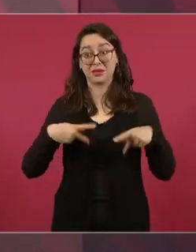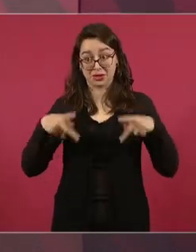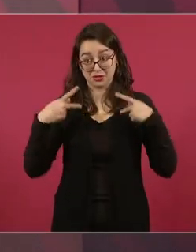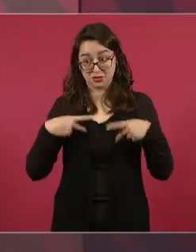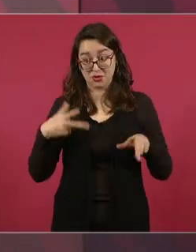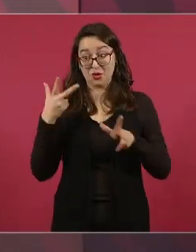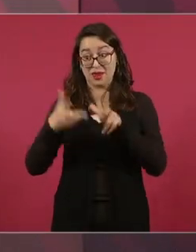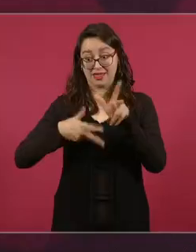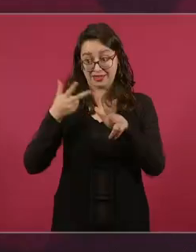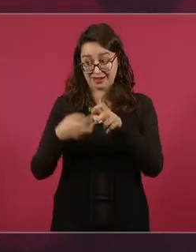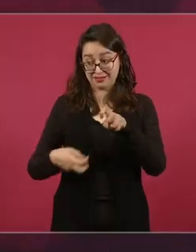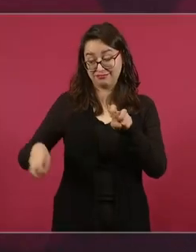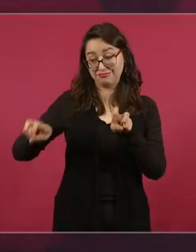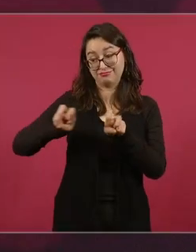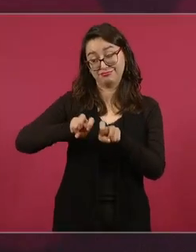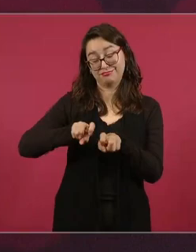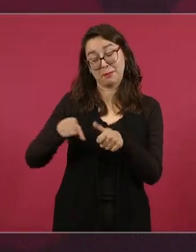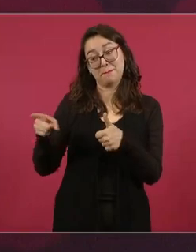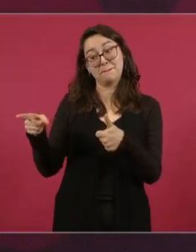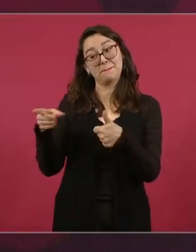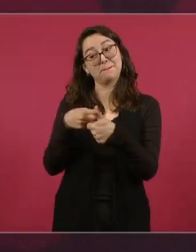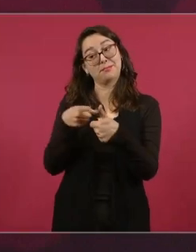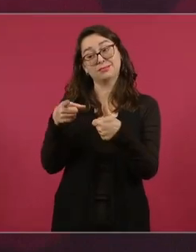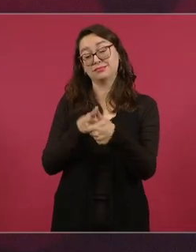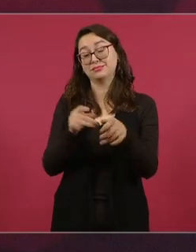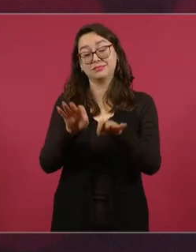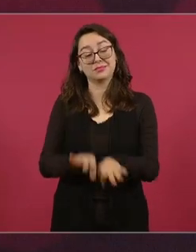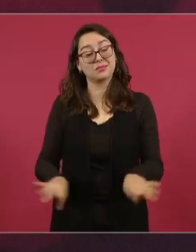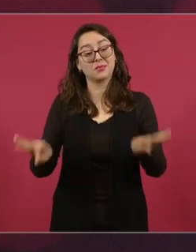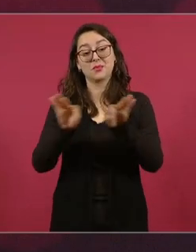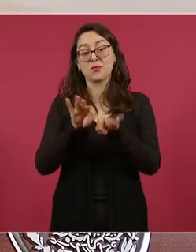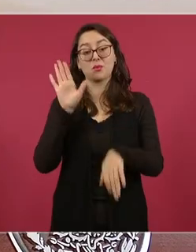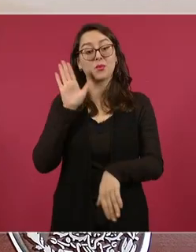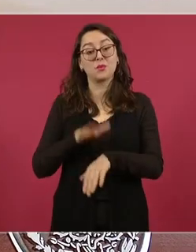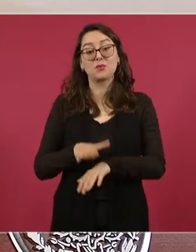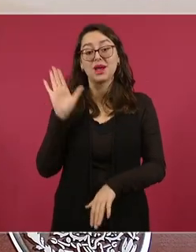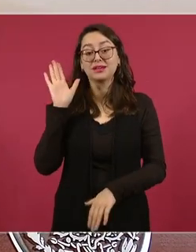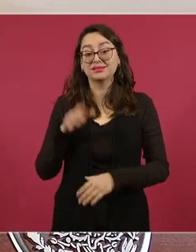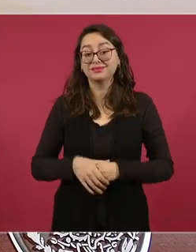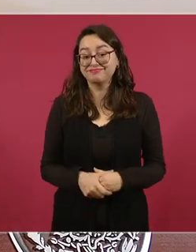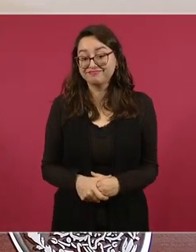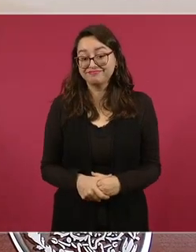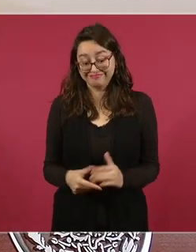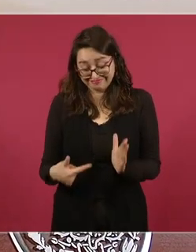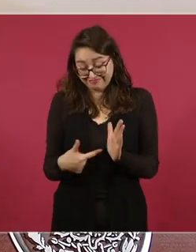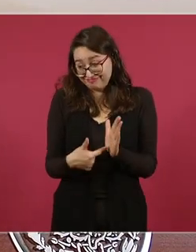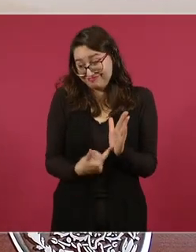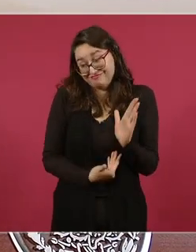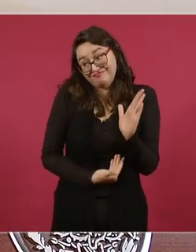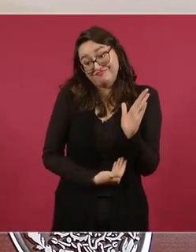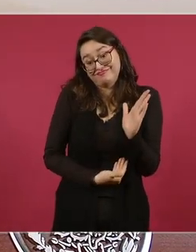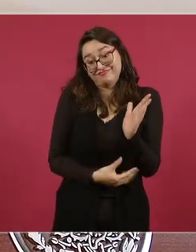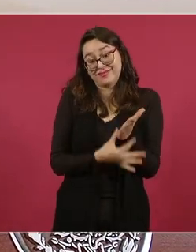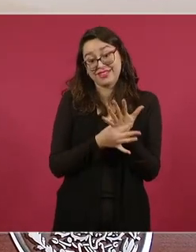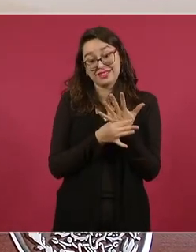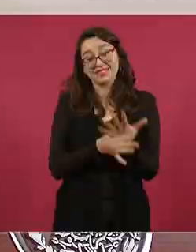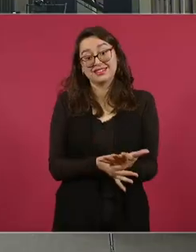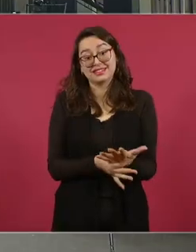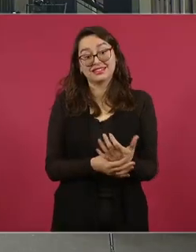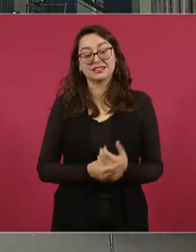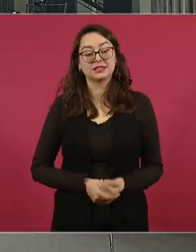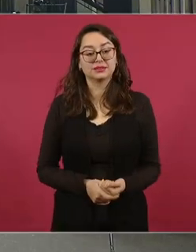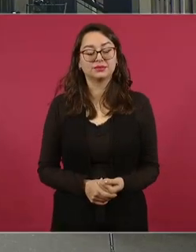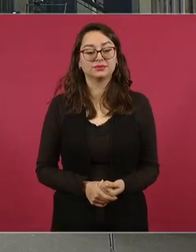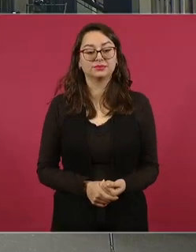al tren de pasajeros. ¿Y ya tiene respuesta de los empresarios? ¿Ya tiene respuesta de los